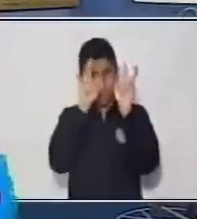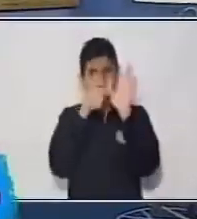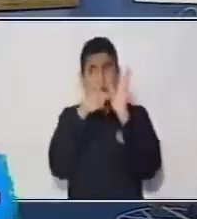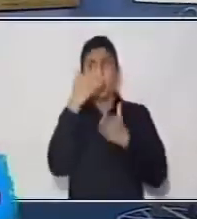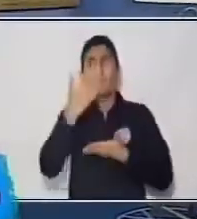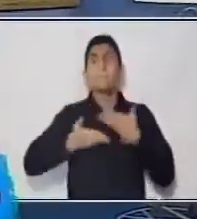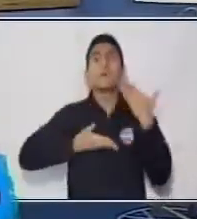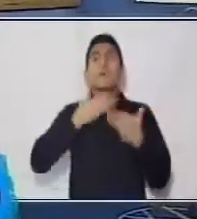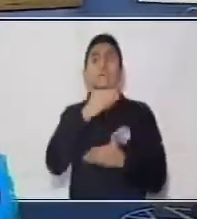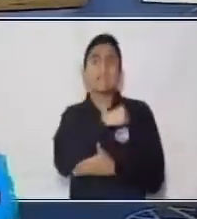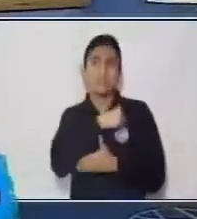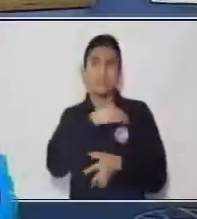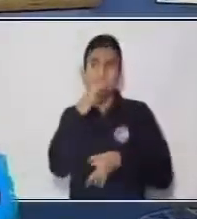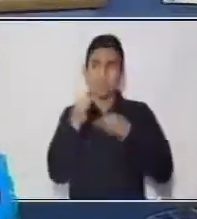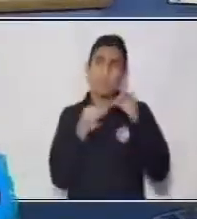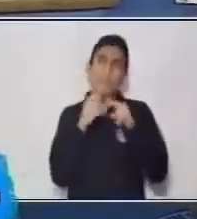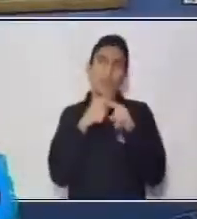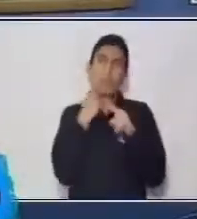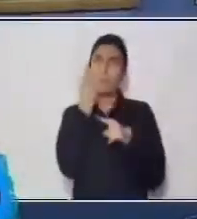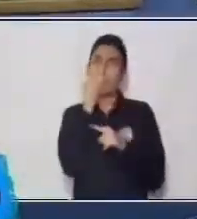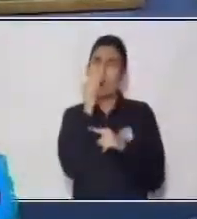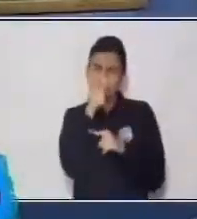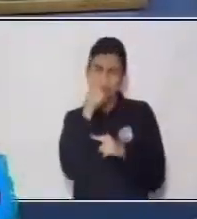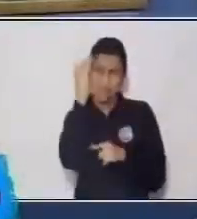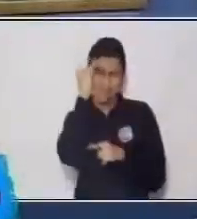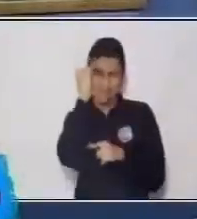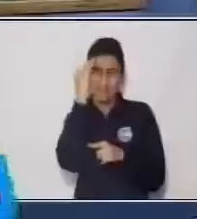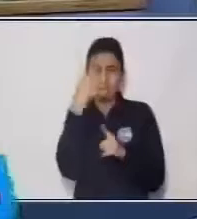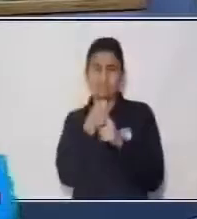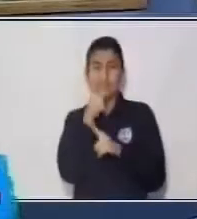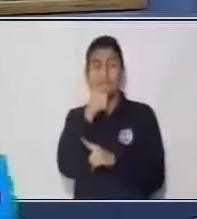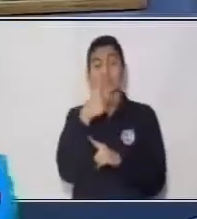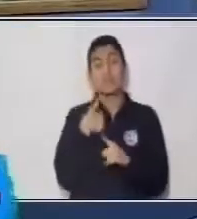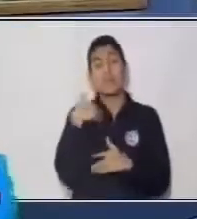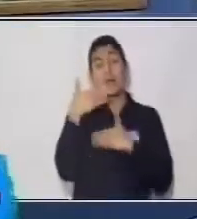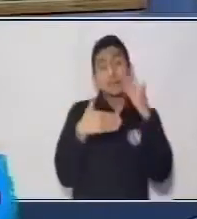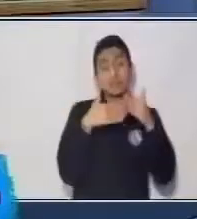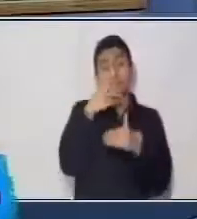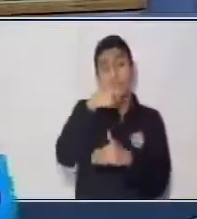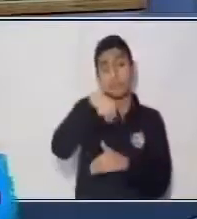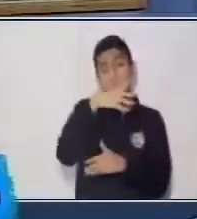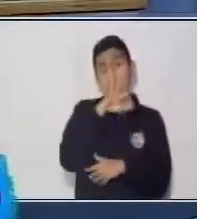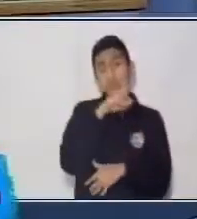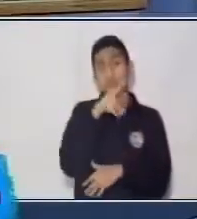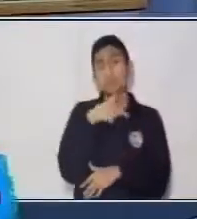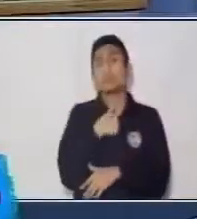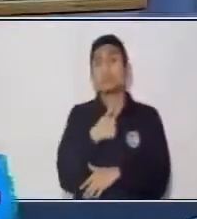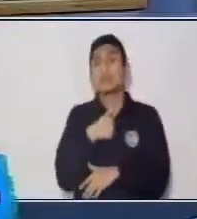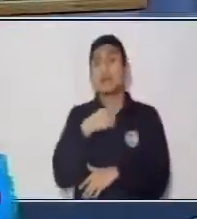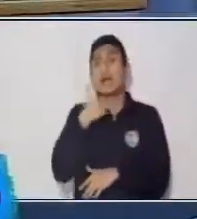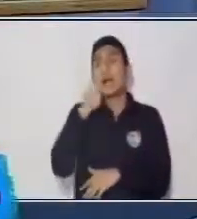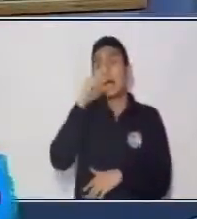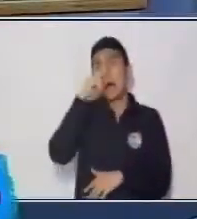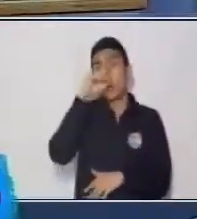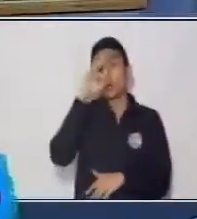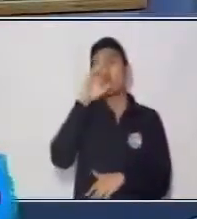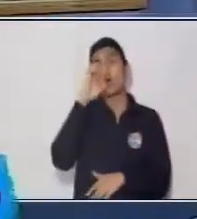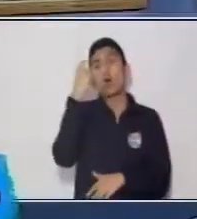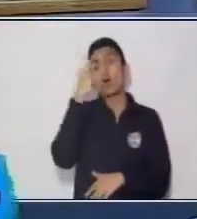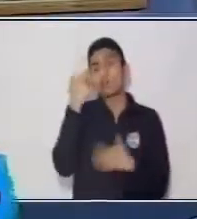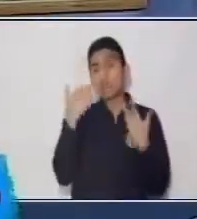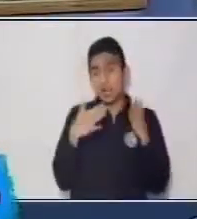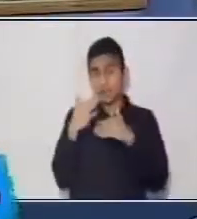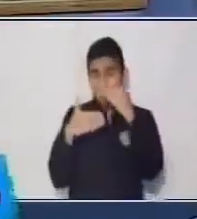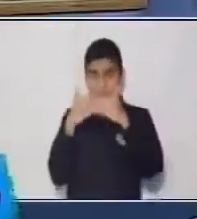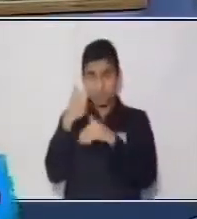pero ahora de una mujer. ¿Te diste cuenta que la mayoría de los autores que hemos visto hasta